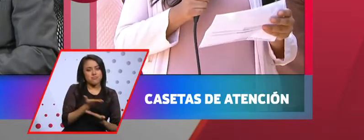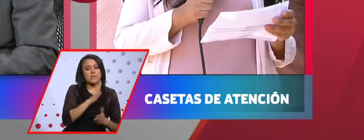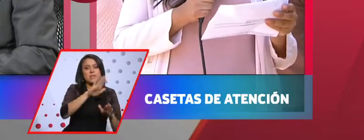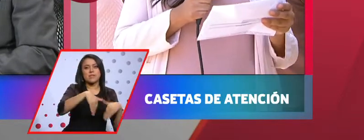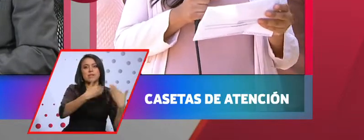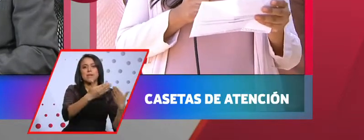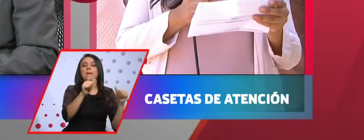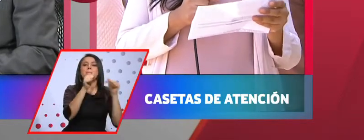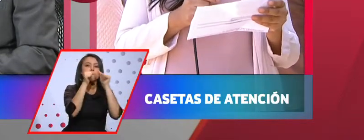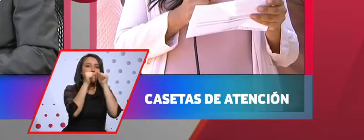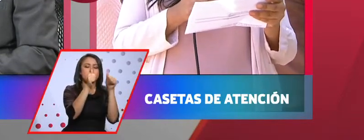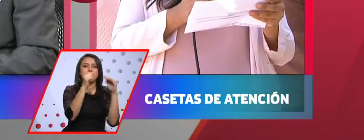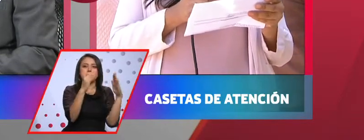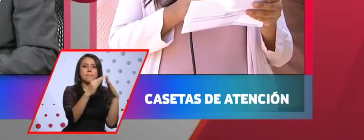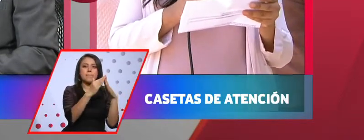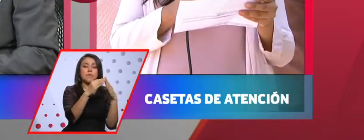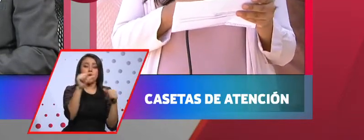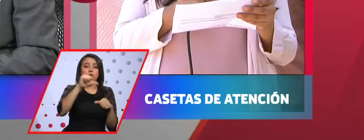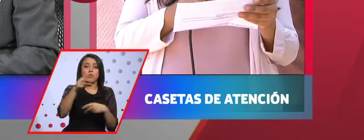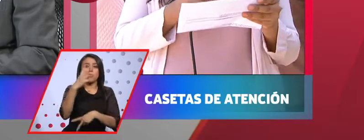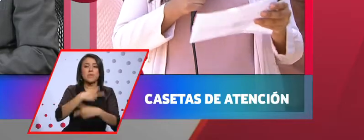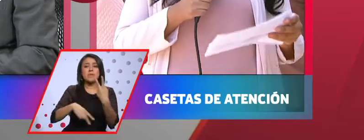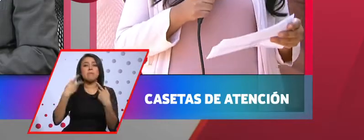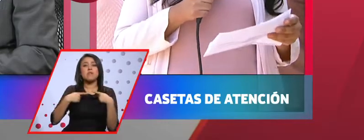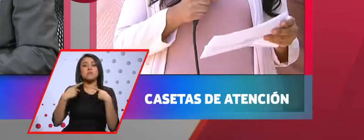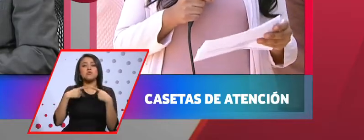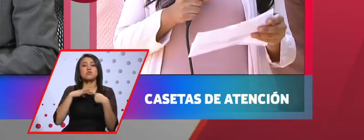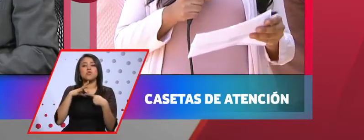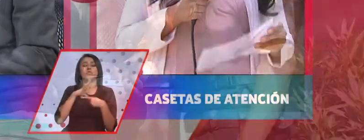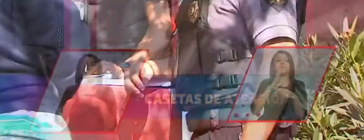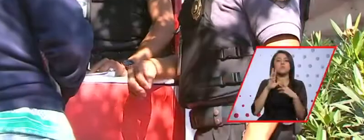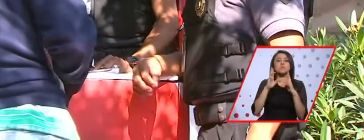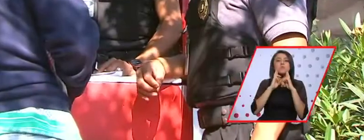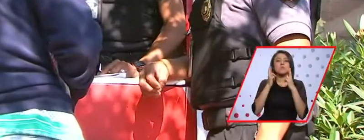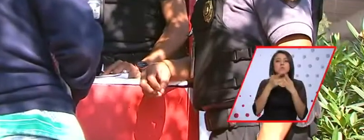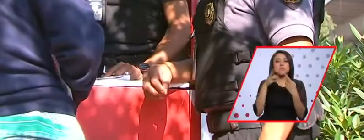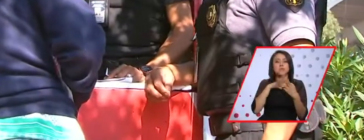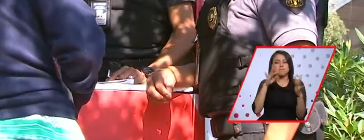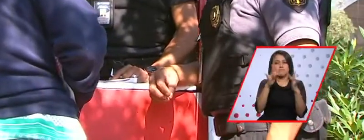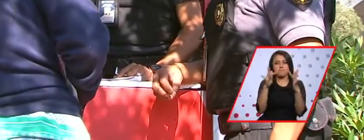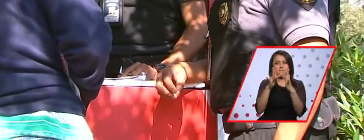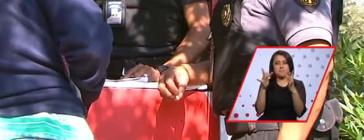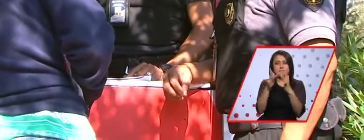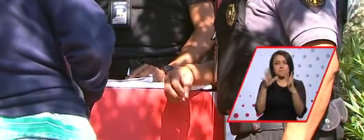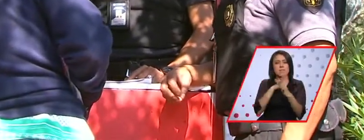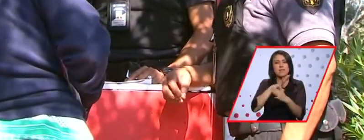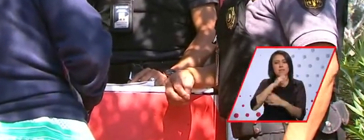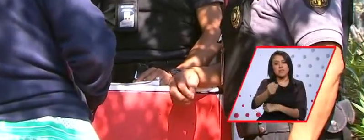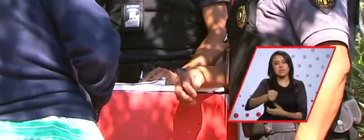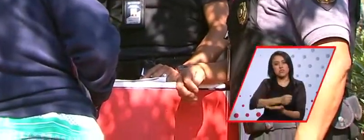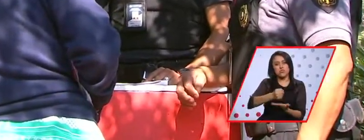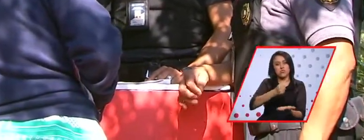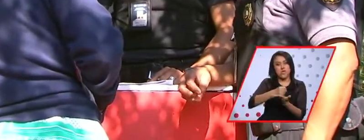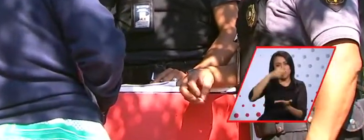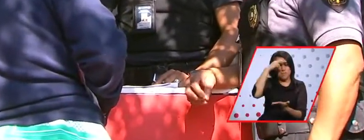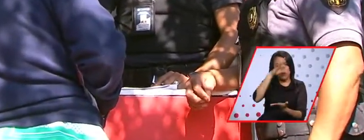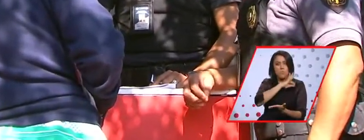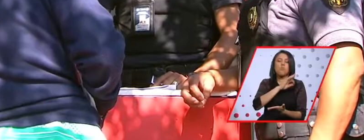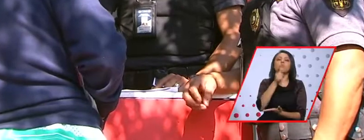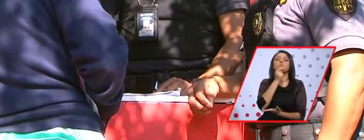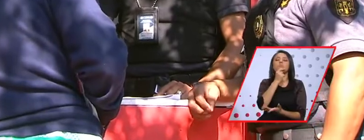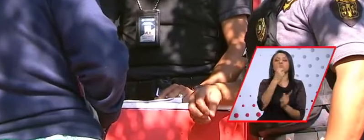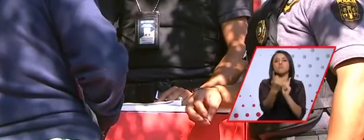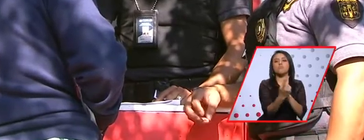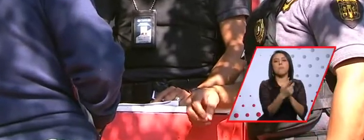que recordarle a la gente que nos está viendo que hoy se encuentra con nosotros la unidad de contacto del Secretario de Seguridad Pública de la Ciudad de México. Y bueno, para que vengan aquí